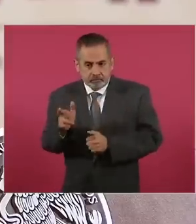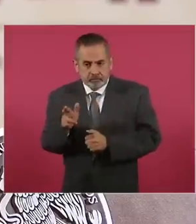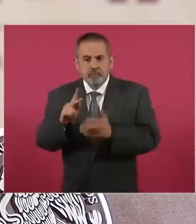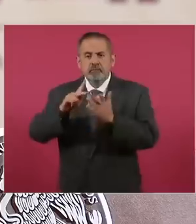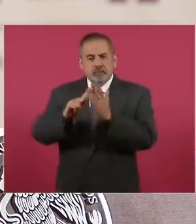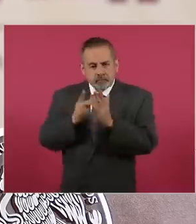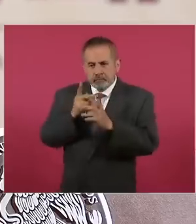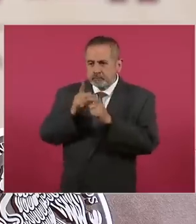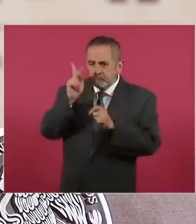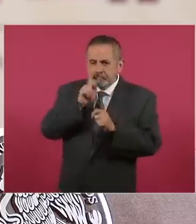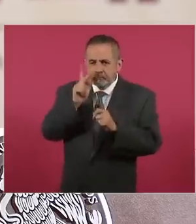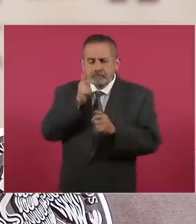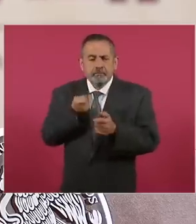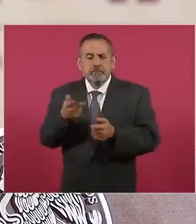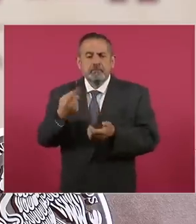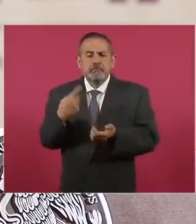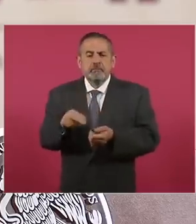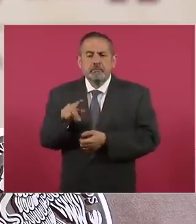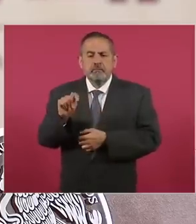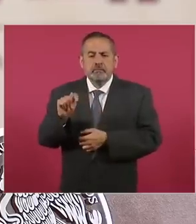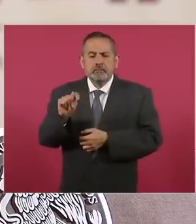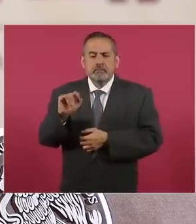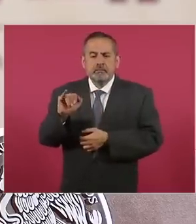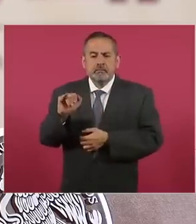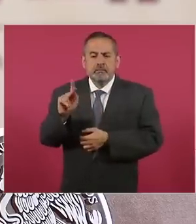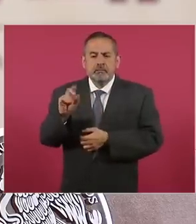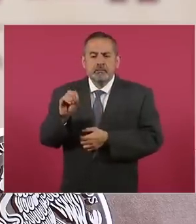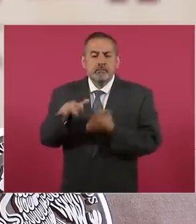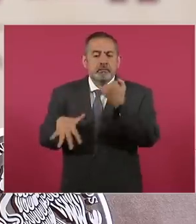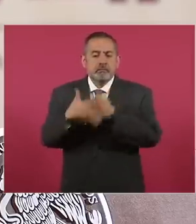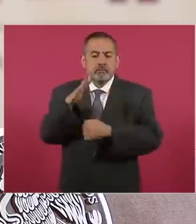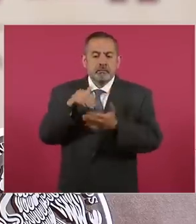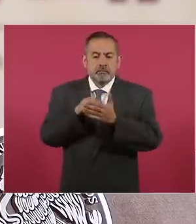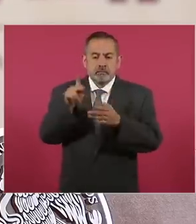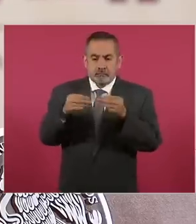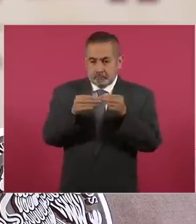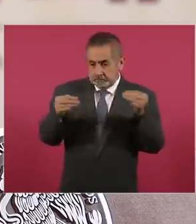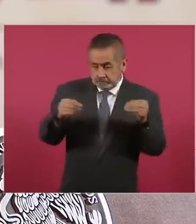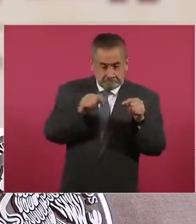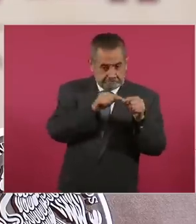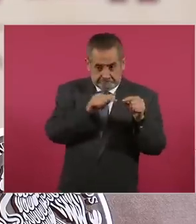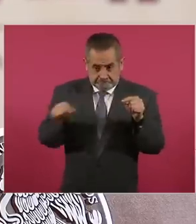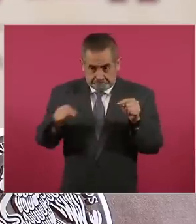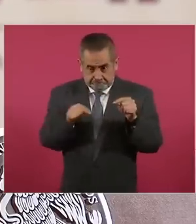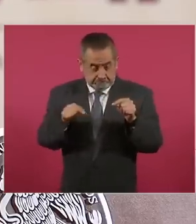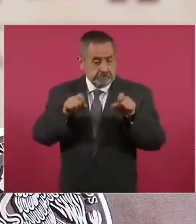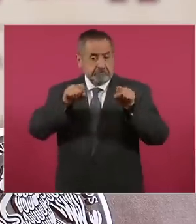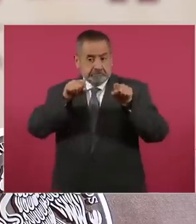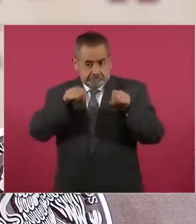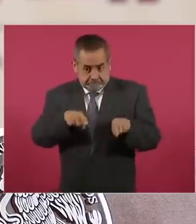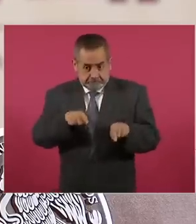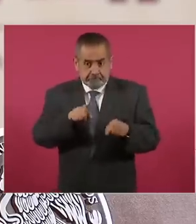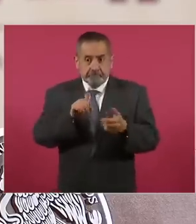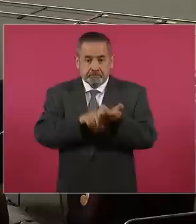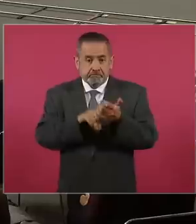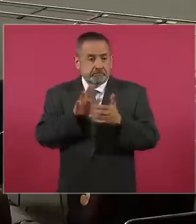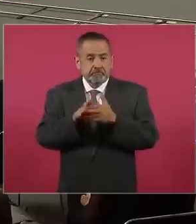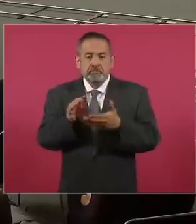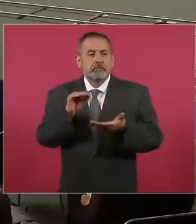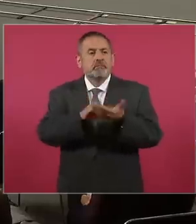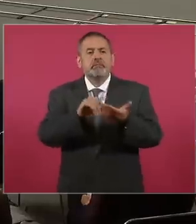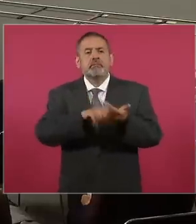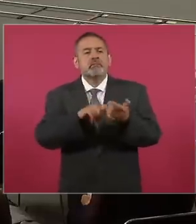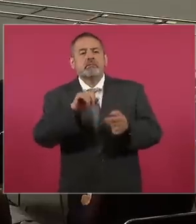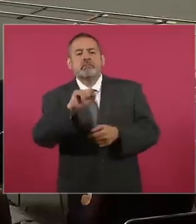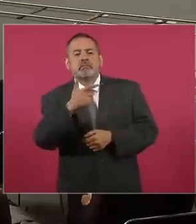hacer estas pruebas tipo, que son 15.000 kilómetros. Después, cuando son los mismos trenes, es decir, el tren que ya está en Sahagún hoy en pruebas,